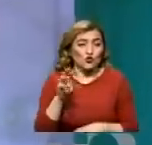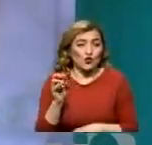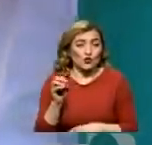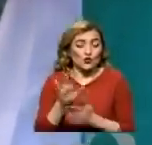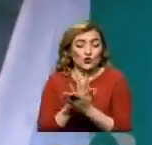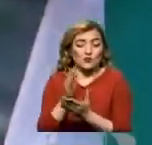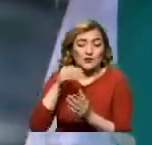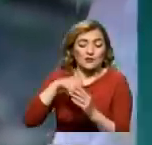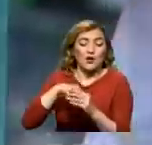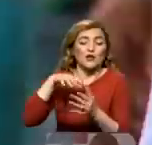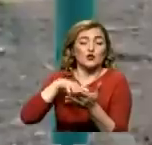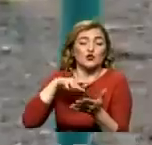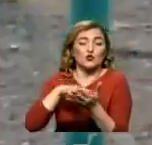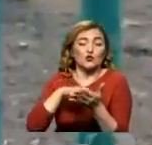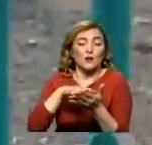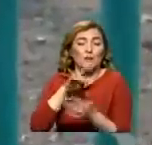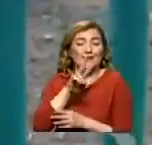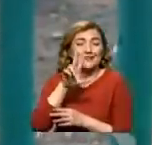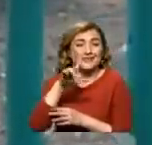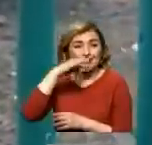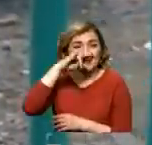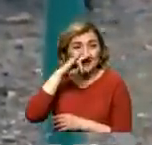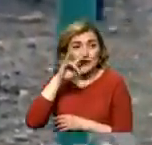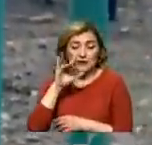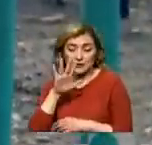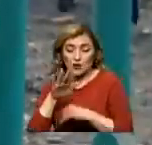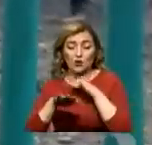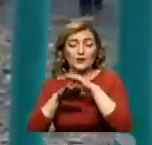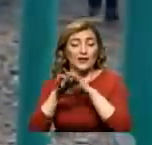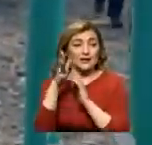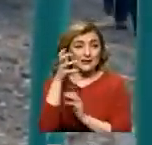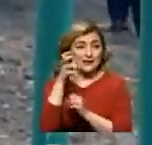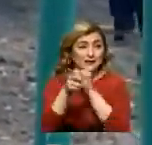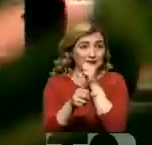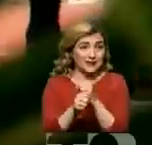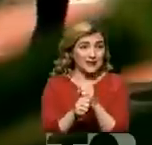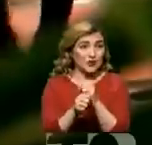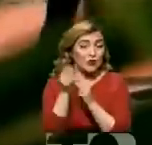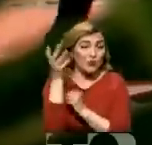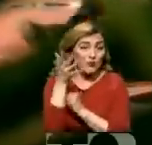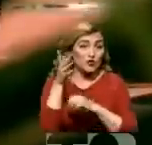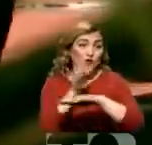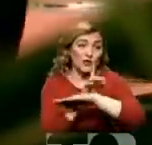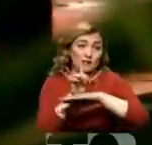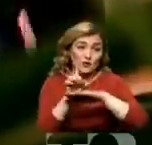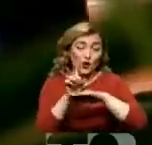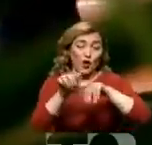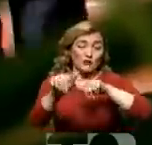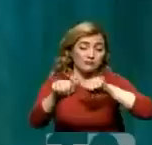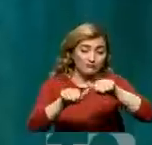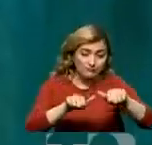23 niños de 5 y 13 años. La única profesora de la institución es también la directora,